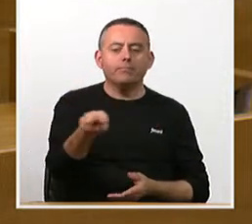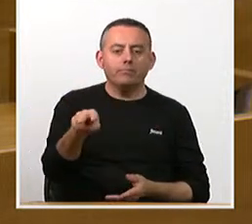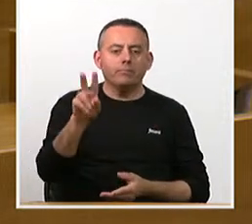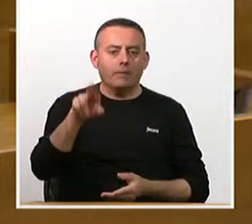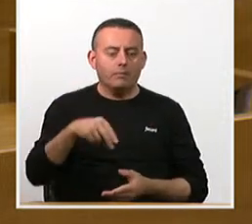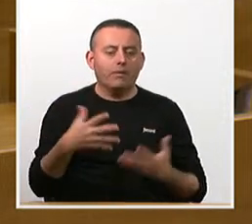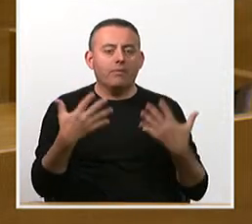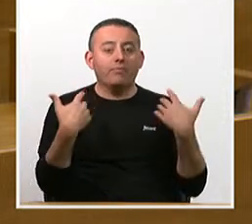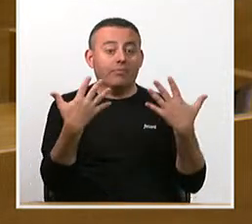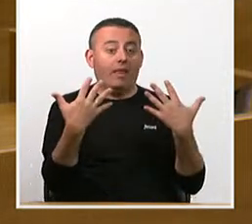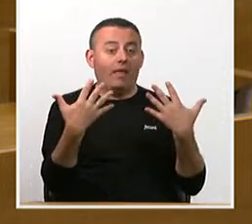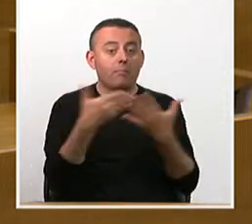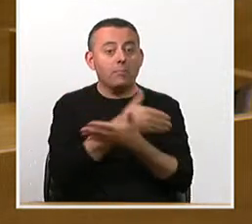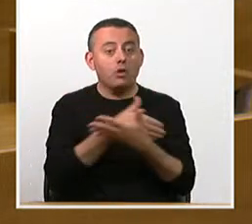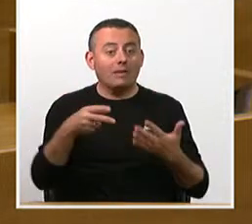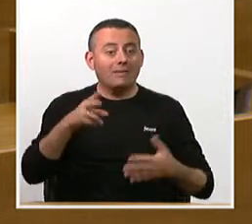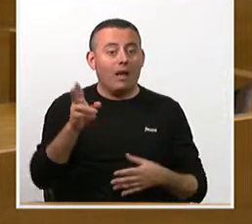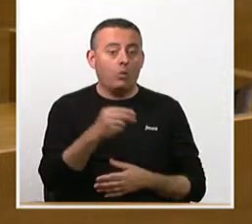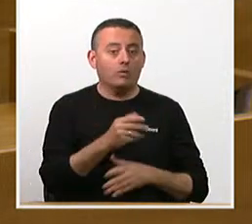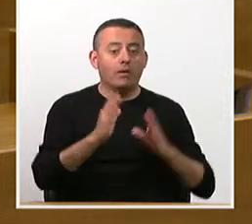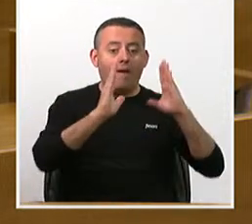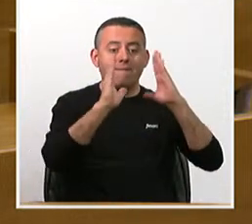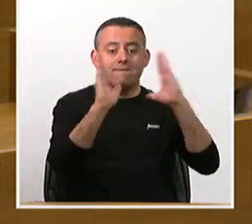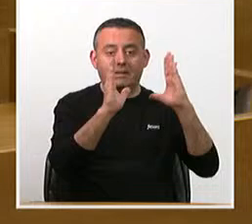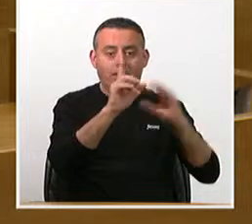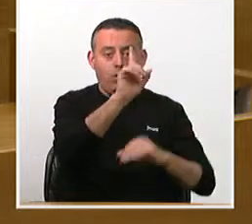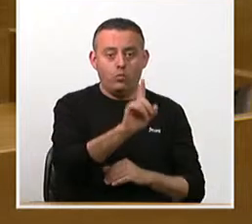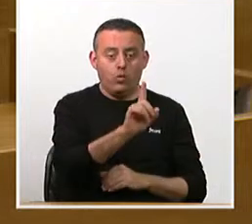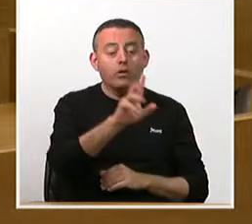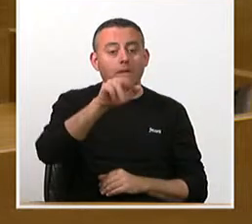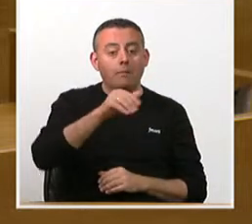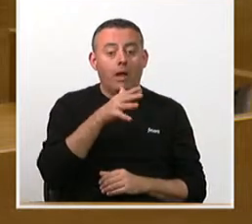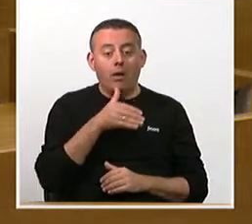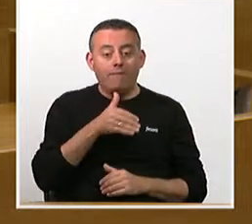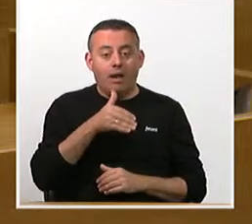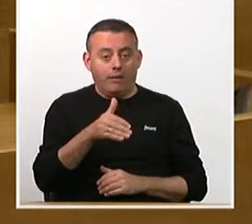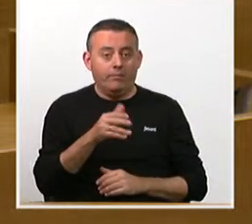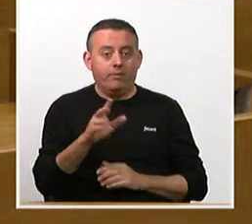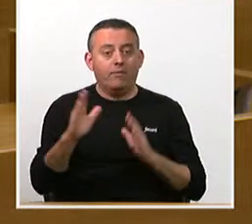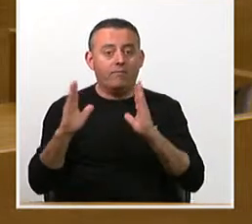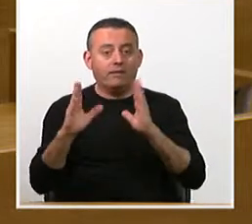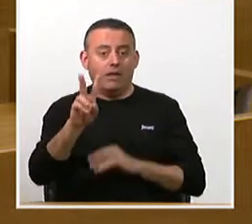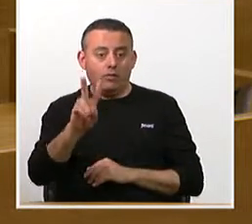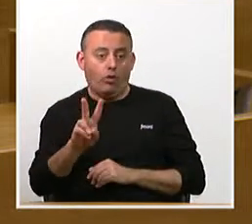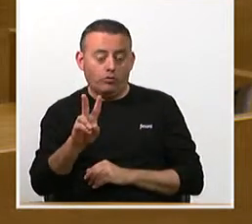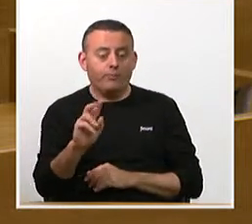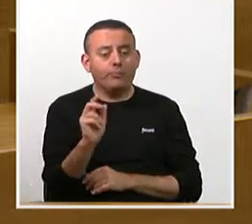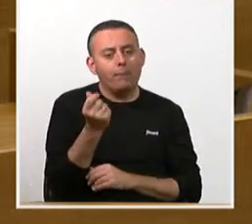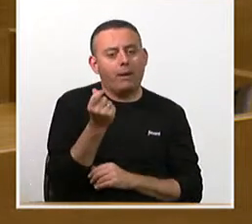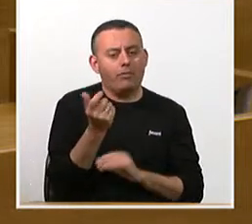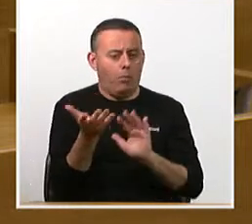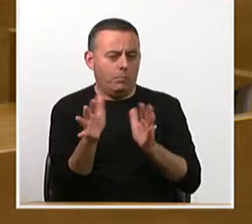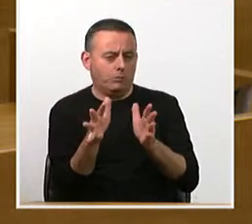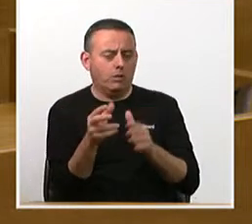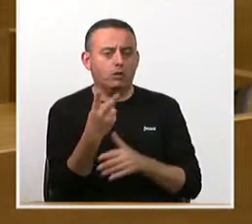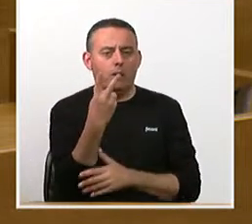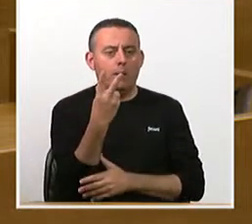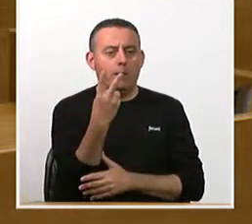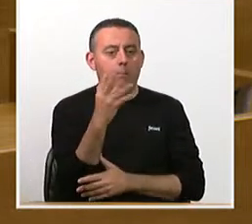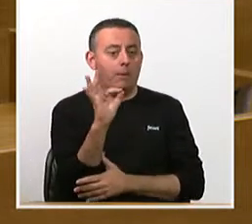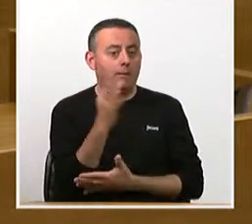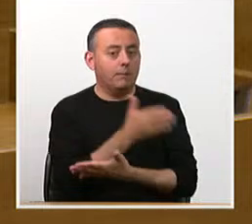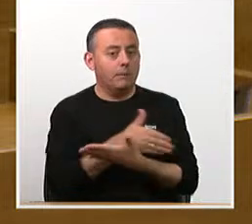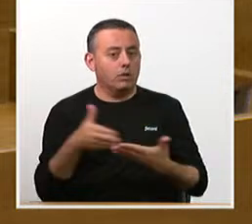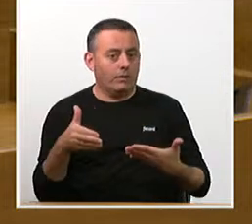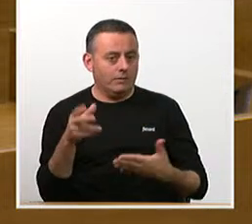millones de euros al igual que tenemos en licitación su fase dos por un importe previsto de 20 millones de euros y